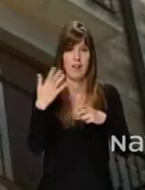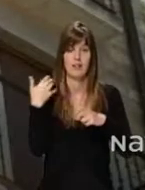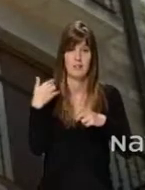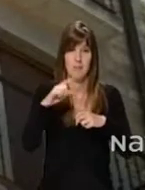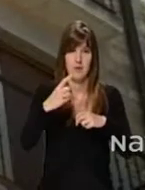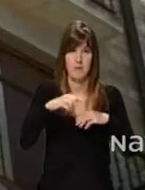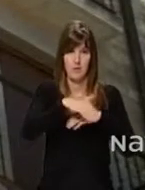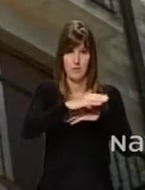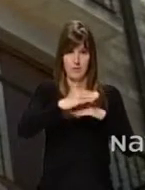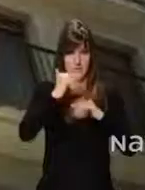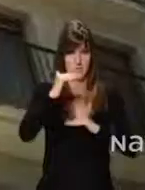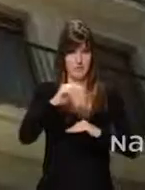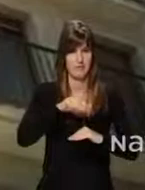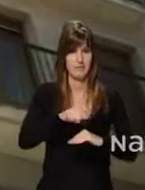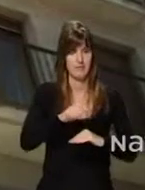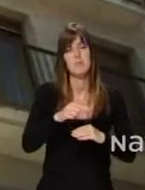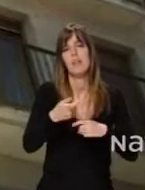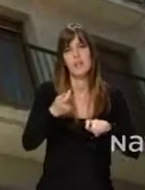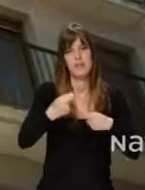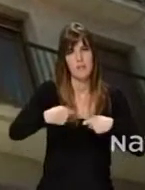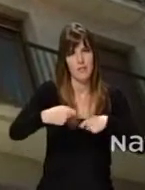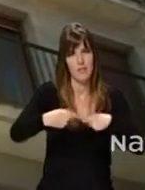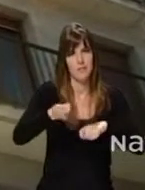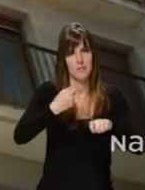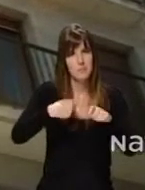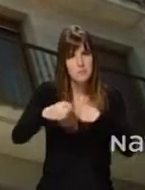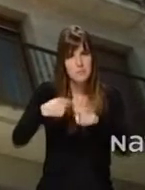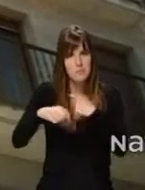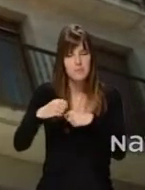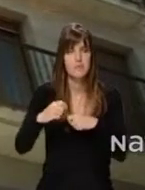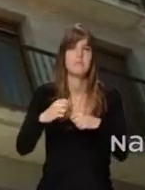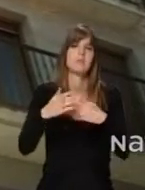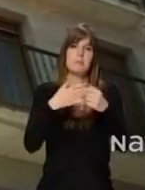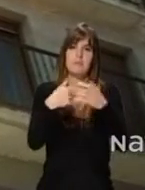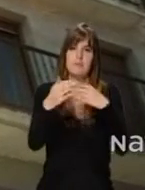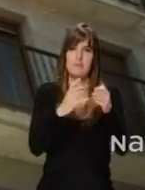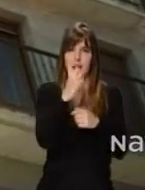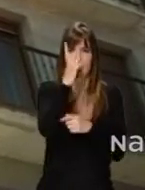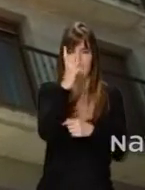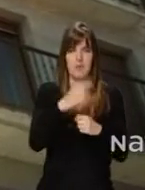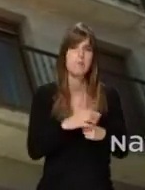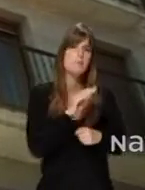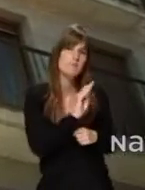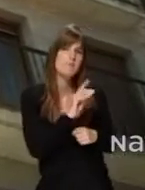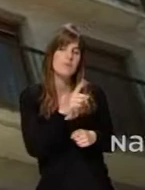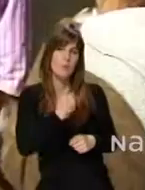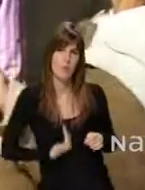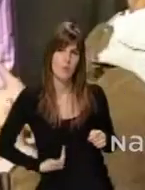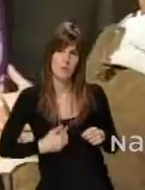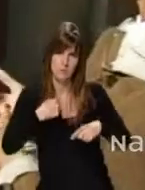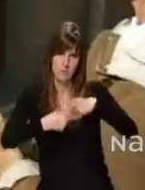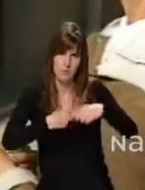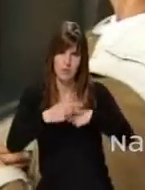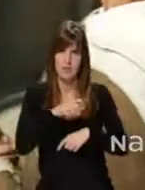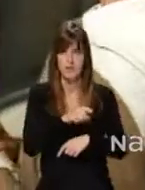la tienda, era un comercio, hijas de Marcos Felipe, y el obrador estaba arriba. Me imagino que sois familiares de quienes comenzaron a elaborar